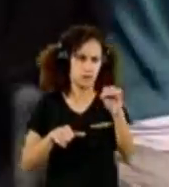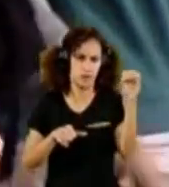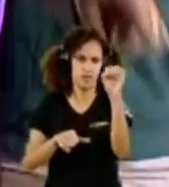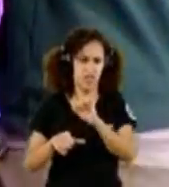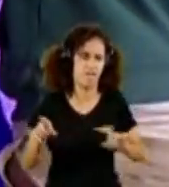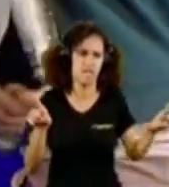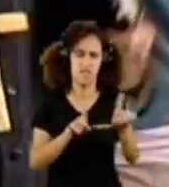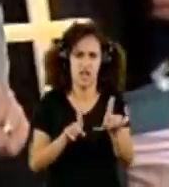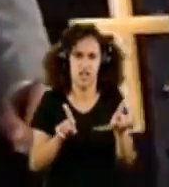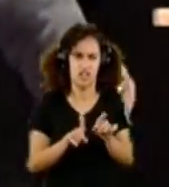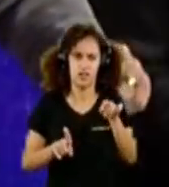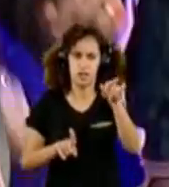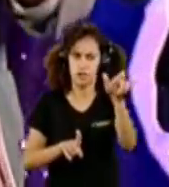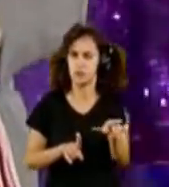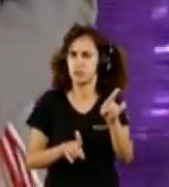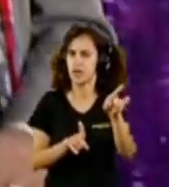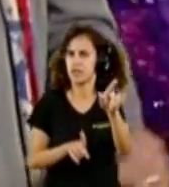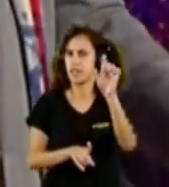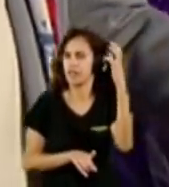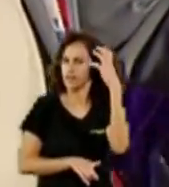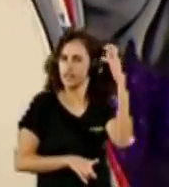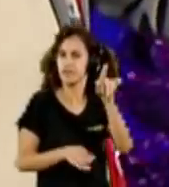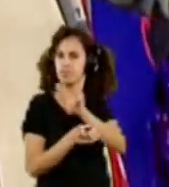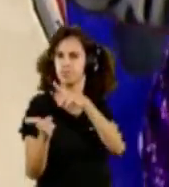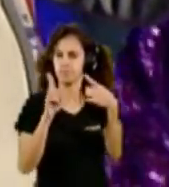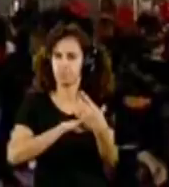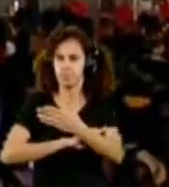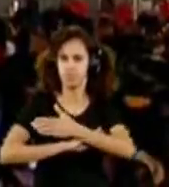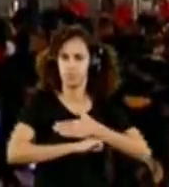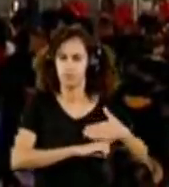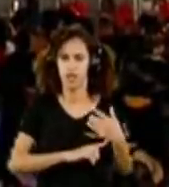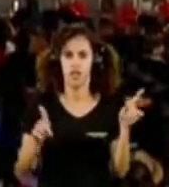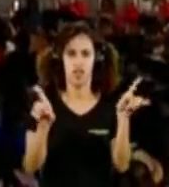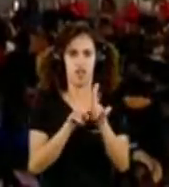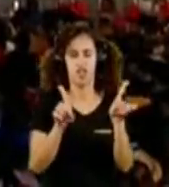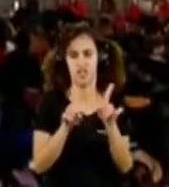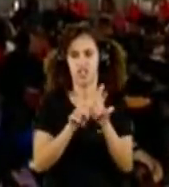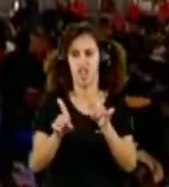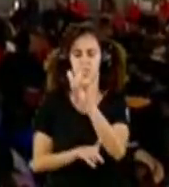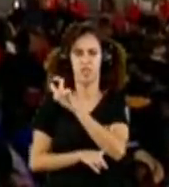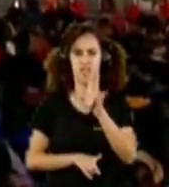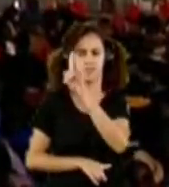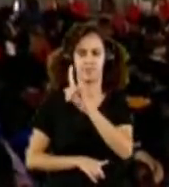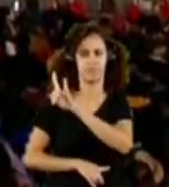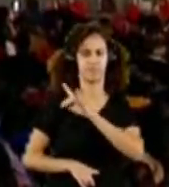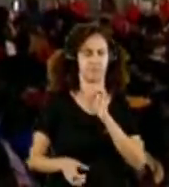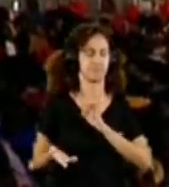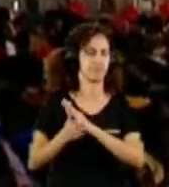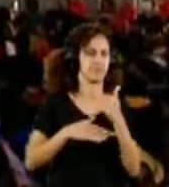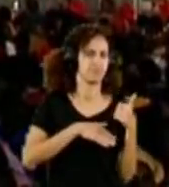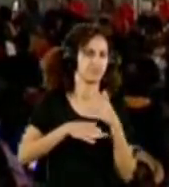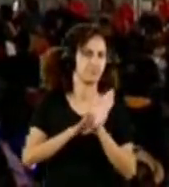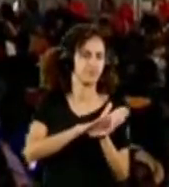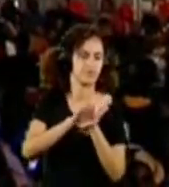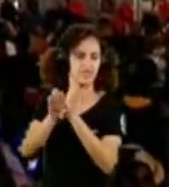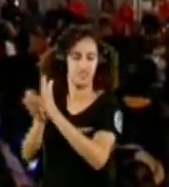las ganas de querer cambiar. Que lo del pueblo cada vez le sobra más. Y encima mientes a